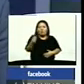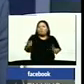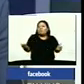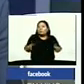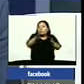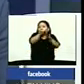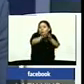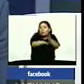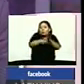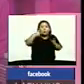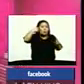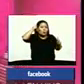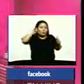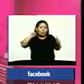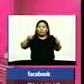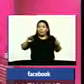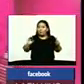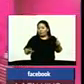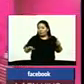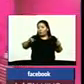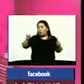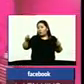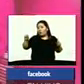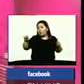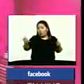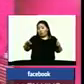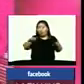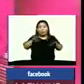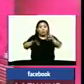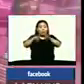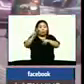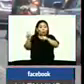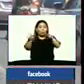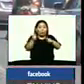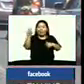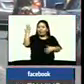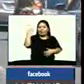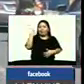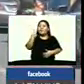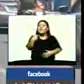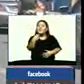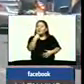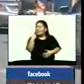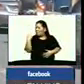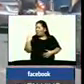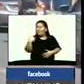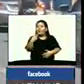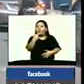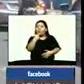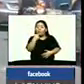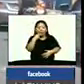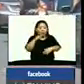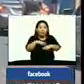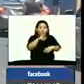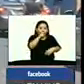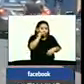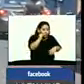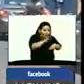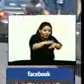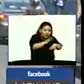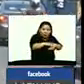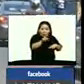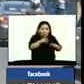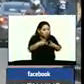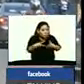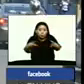José Luis Pérez Madrid, el niño de 11 años, a el pasado viernes lo reportaron como desaparecido